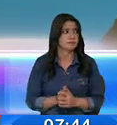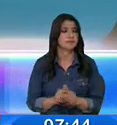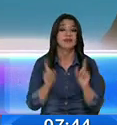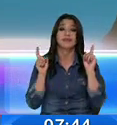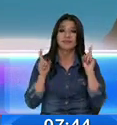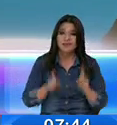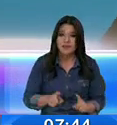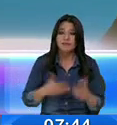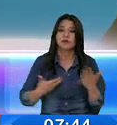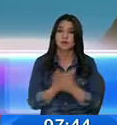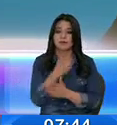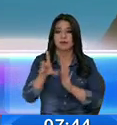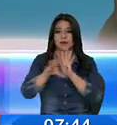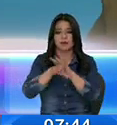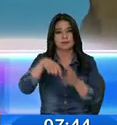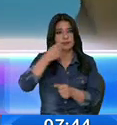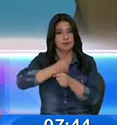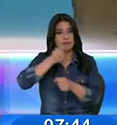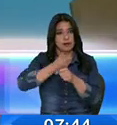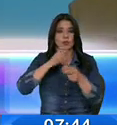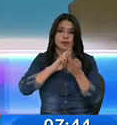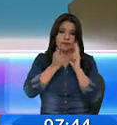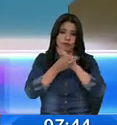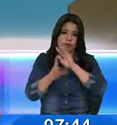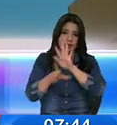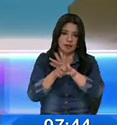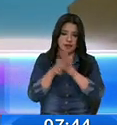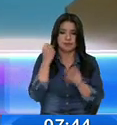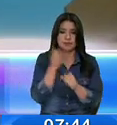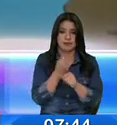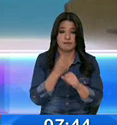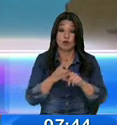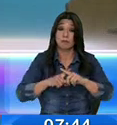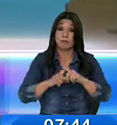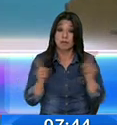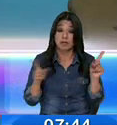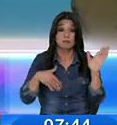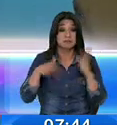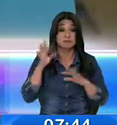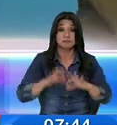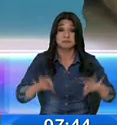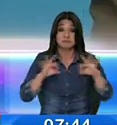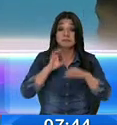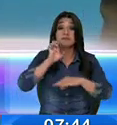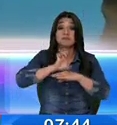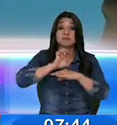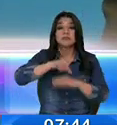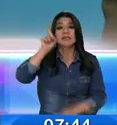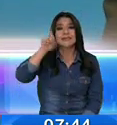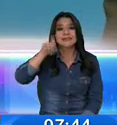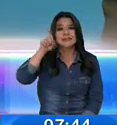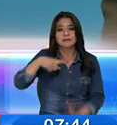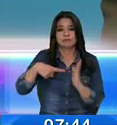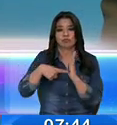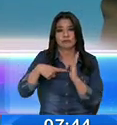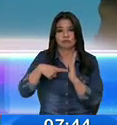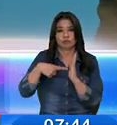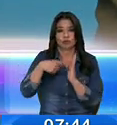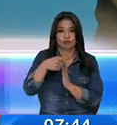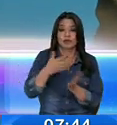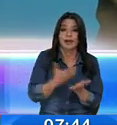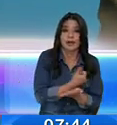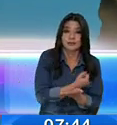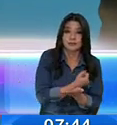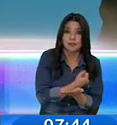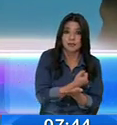la nueva legislación laboral pero este más estemos conscientes también que el país necesita tributos sobre la ganancia y